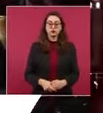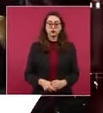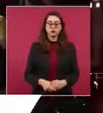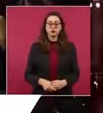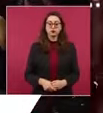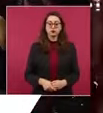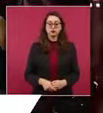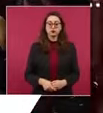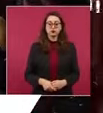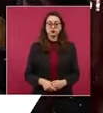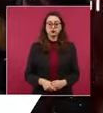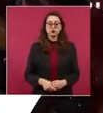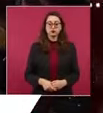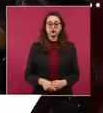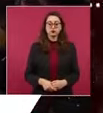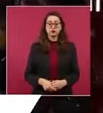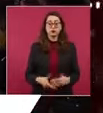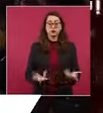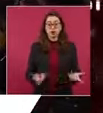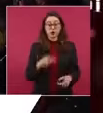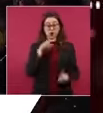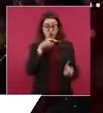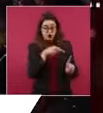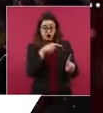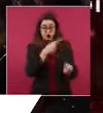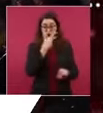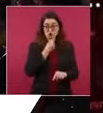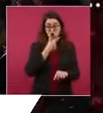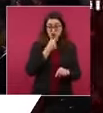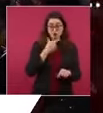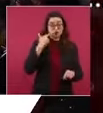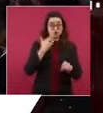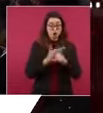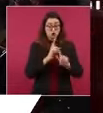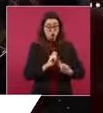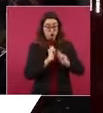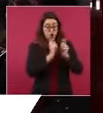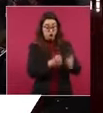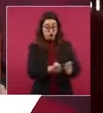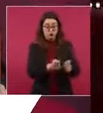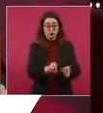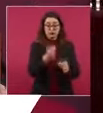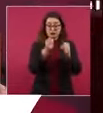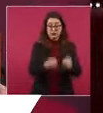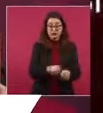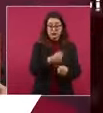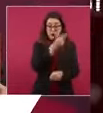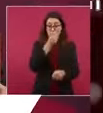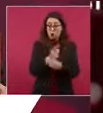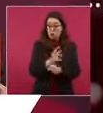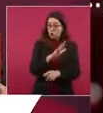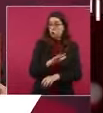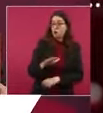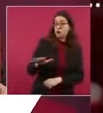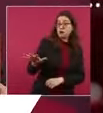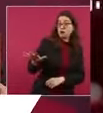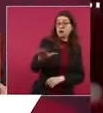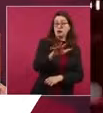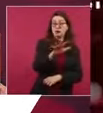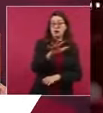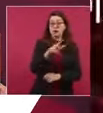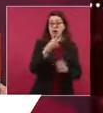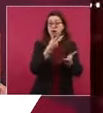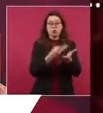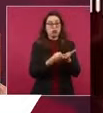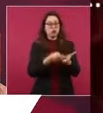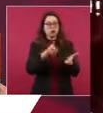claves los mantuvieron, no los cambiaron, y ahora no están de acuerdo con su gobierno y se formaron, a pesar de que se